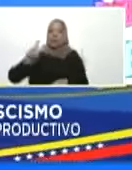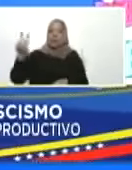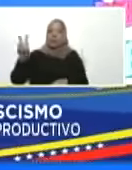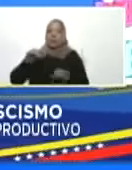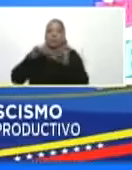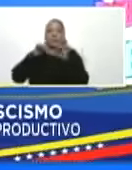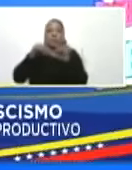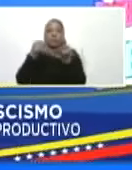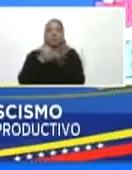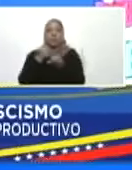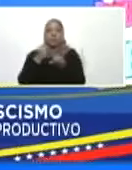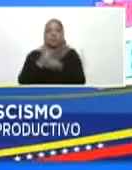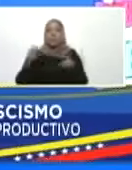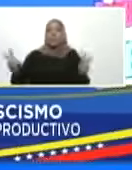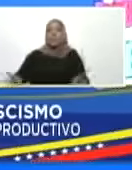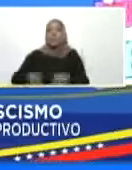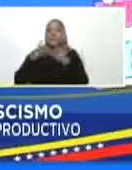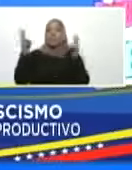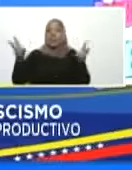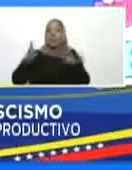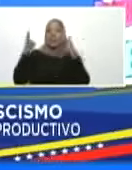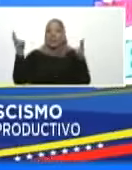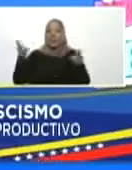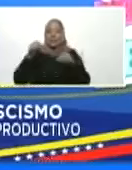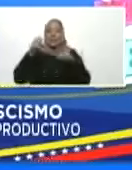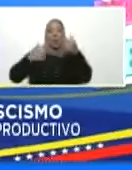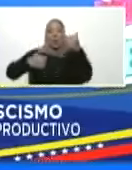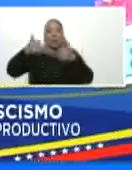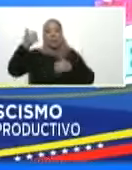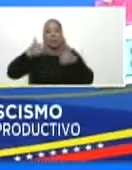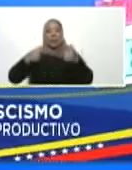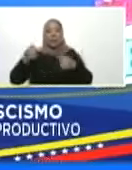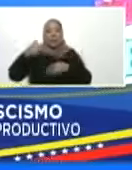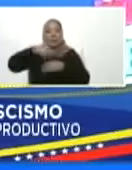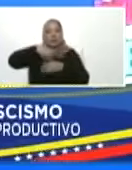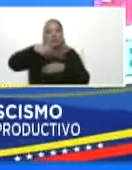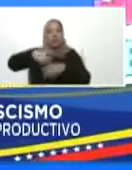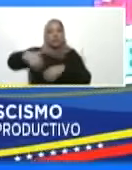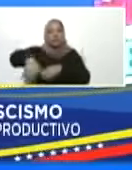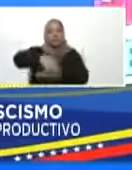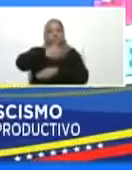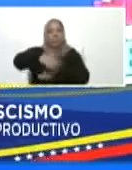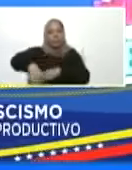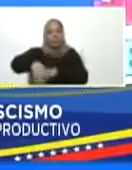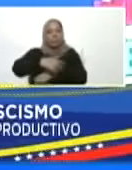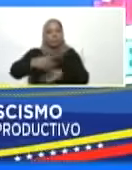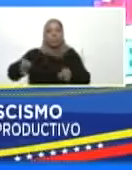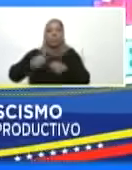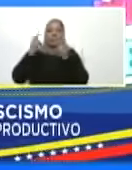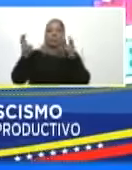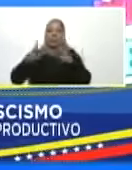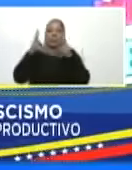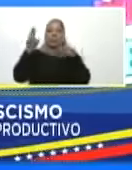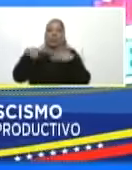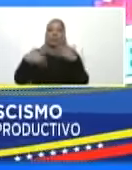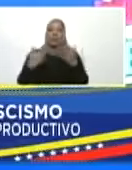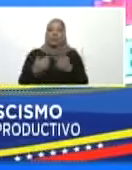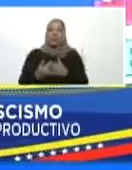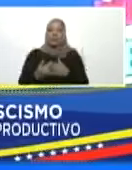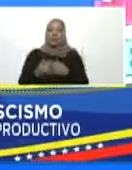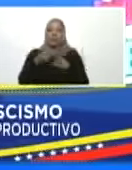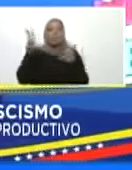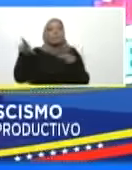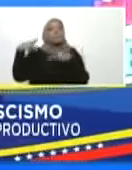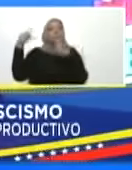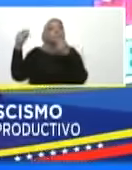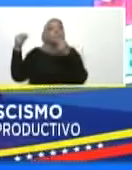seguirá victoriosa. Vamos al combate, vamos a las calles, vamos a la victoria, porque la